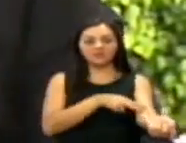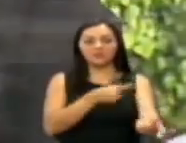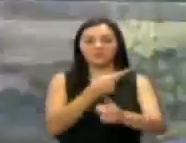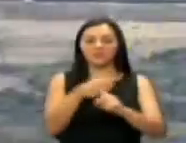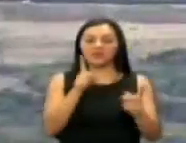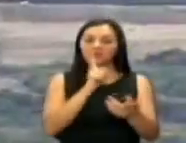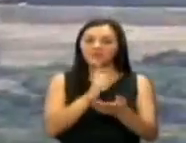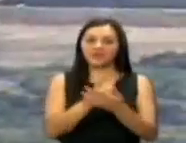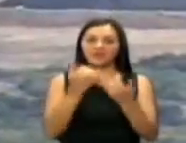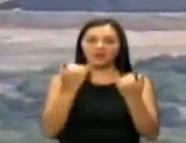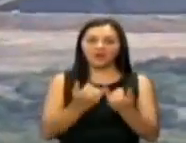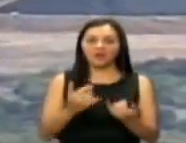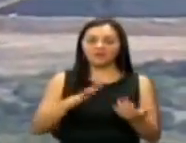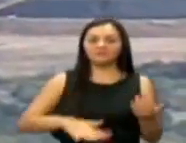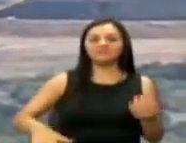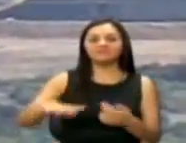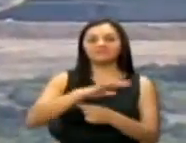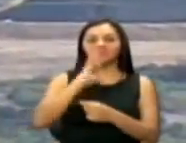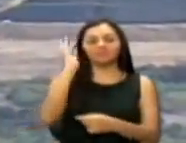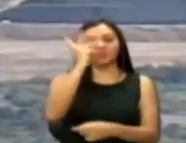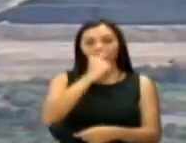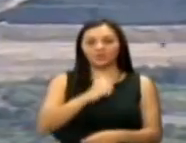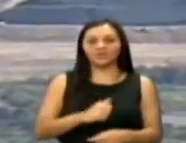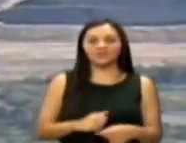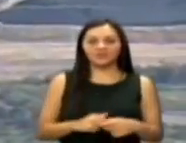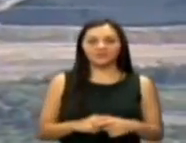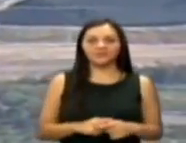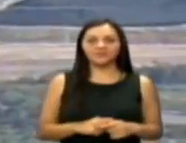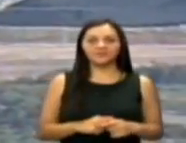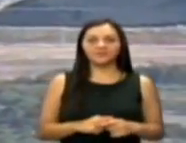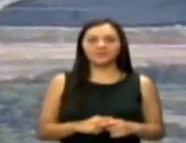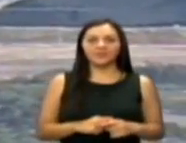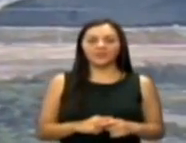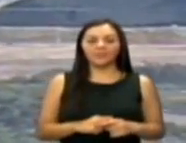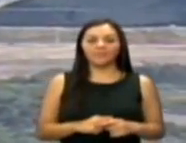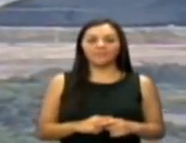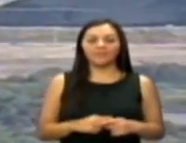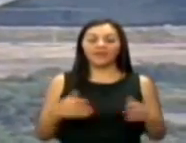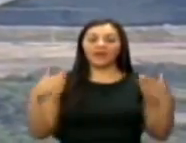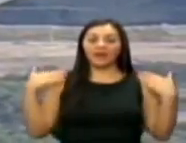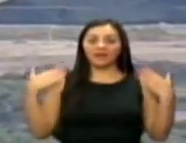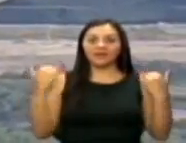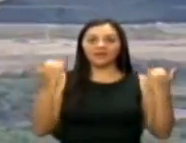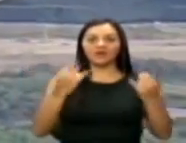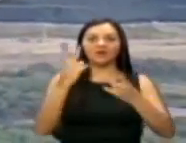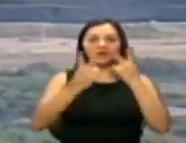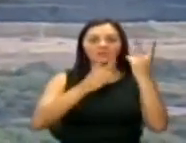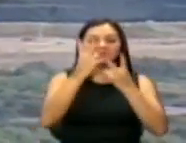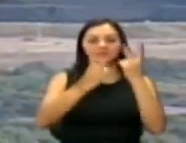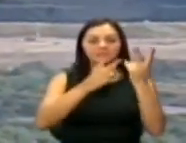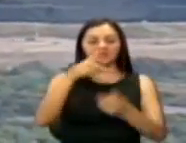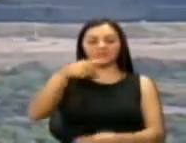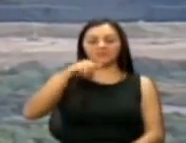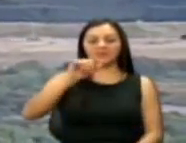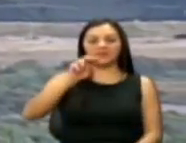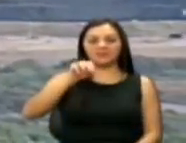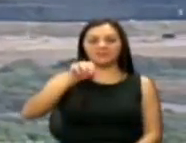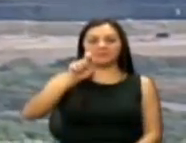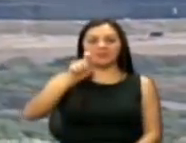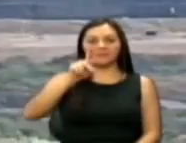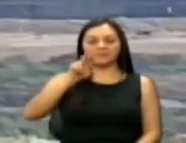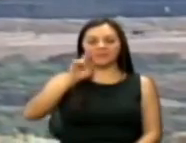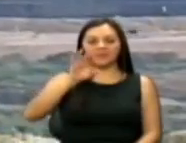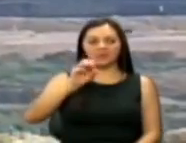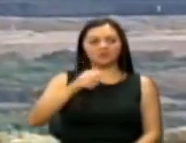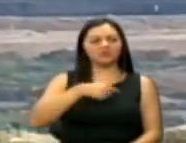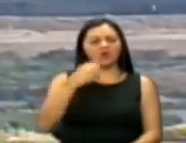eso es impresionante, un paisaje bellísimo. Nos da mucha alegría visitar el cantón Pimampiro. Yo lo visitaba de joven cuando trabajé un